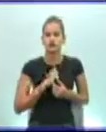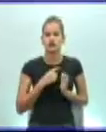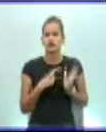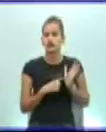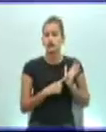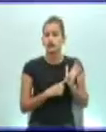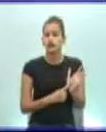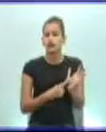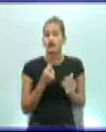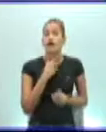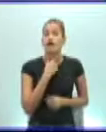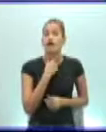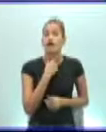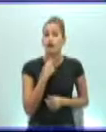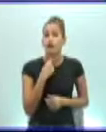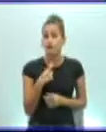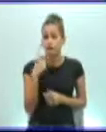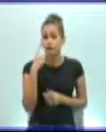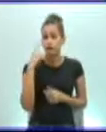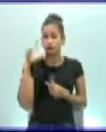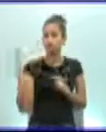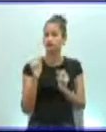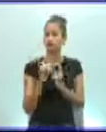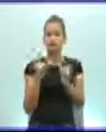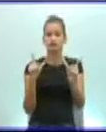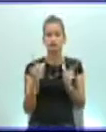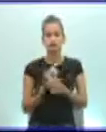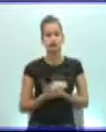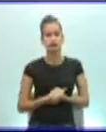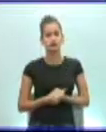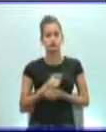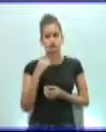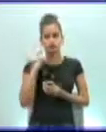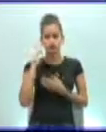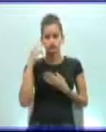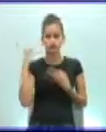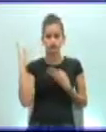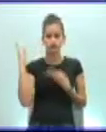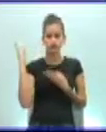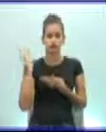ejemplo. Vamos a verlo ya. Aquí está el ejemplo.